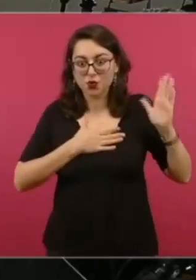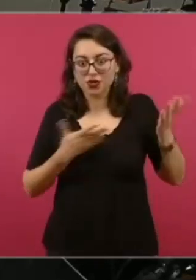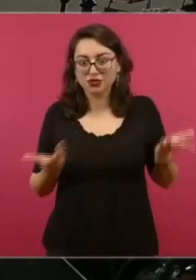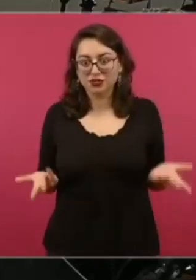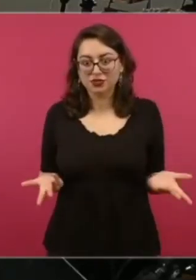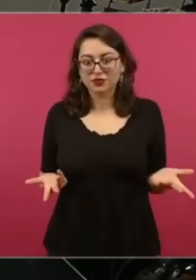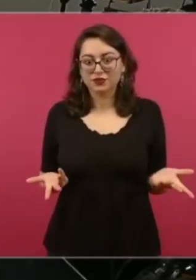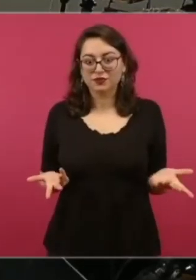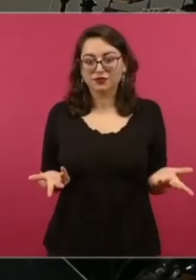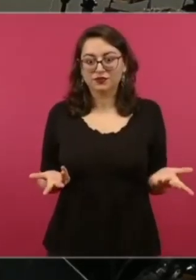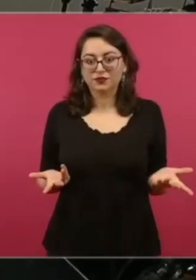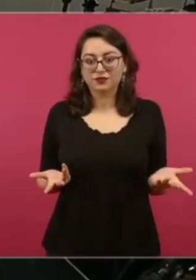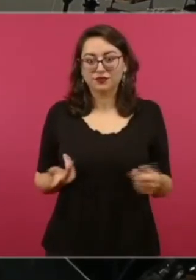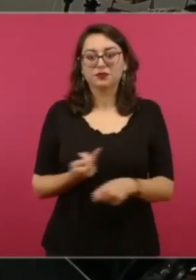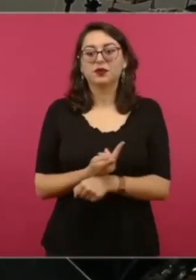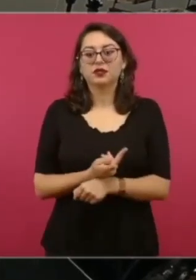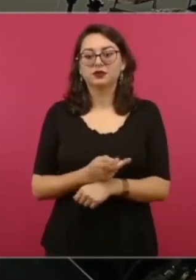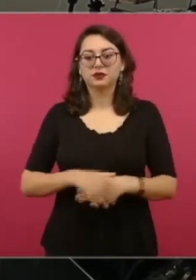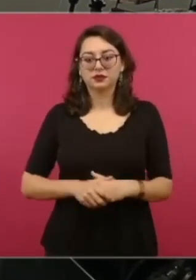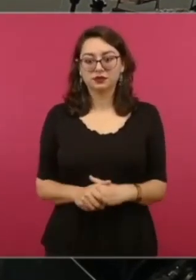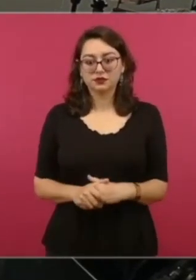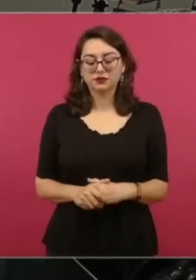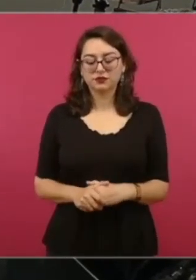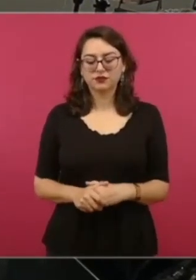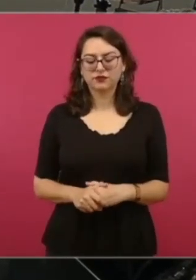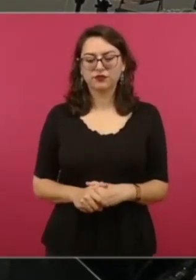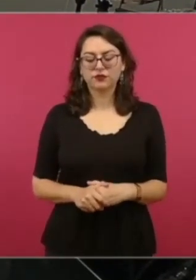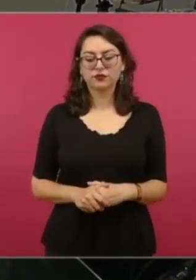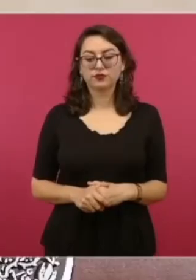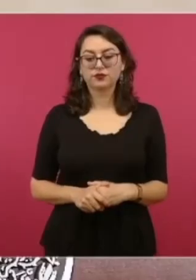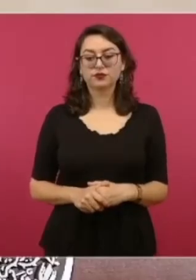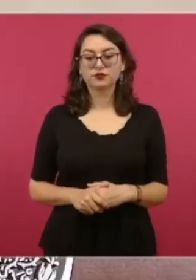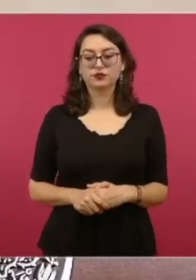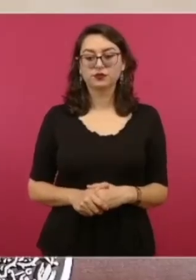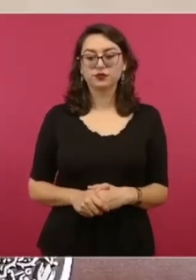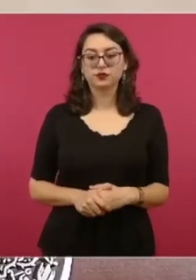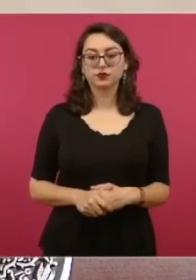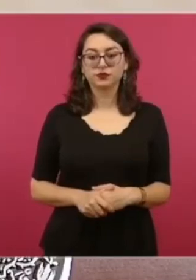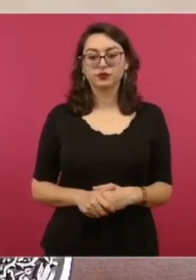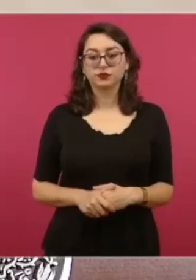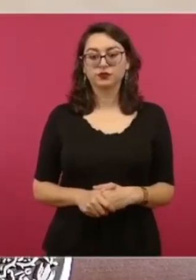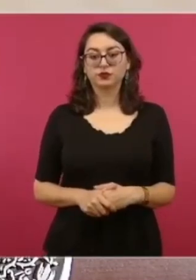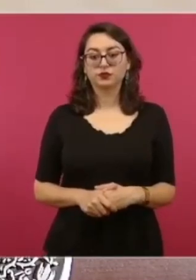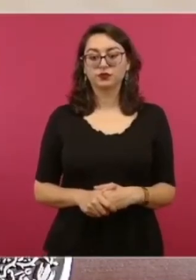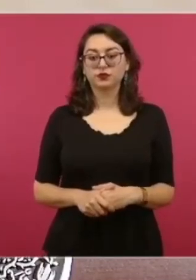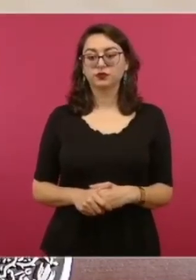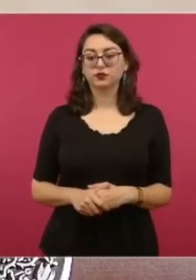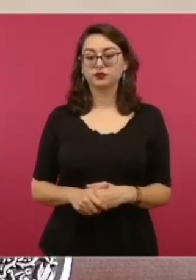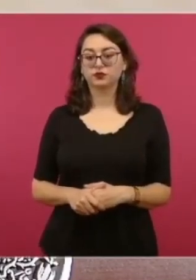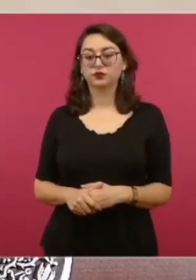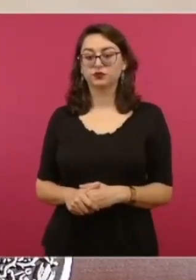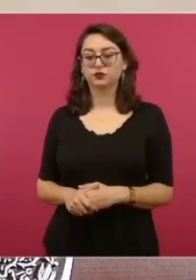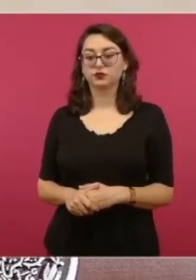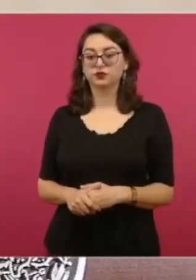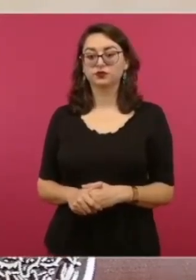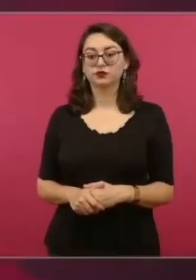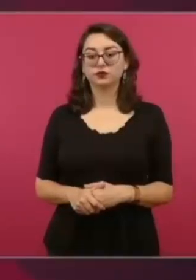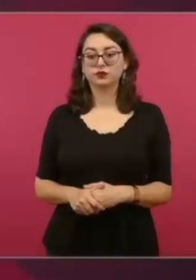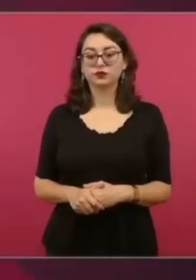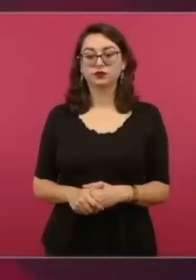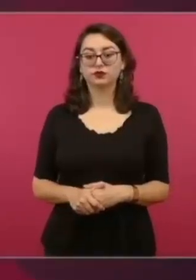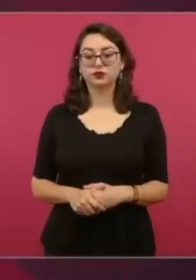Vamos avanzando en el propósito de aclarar